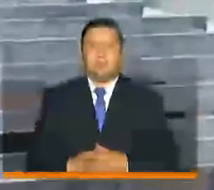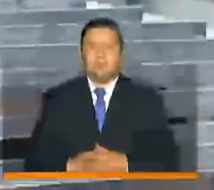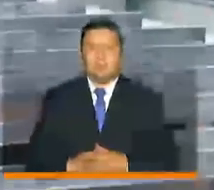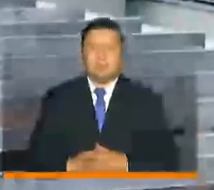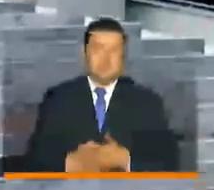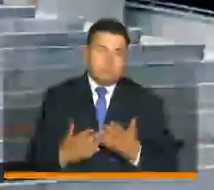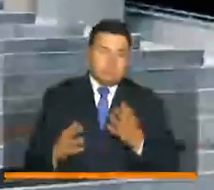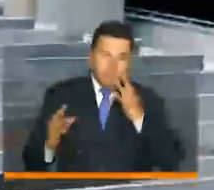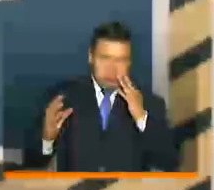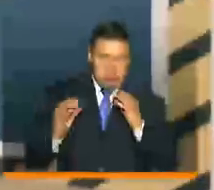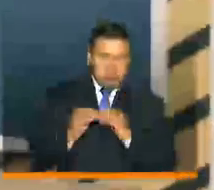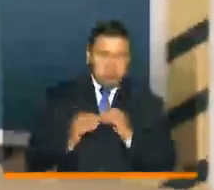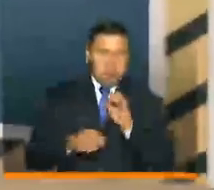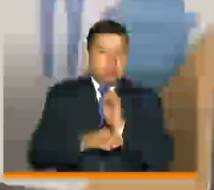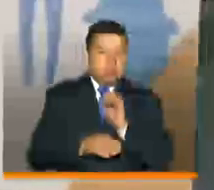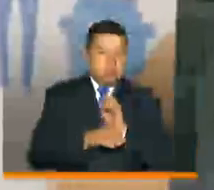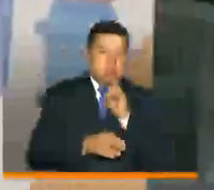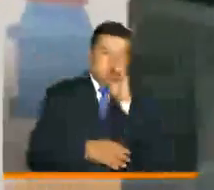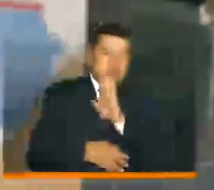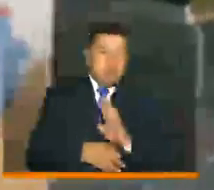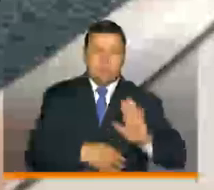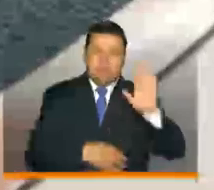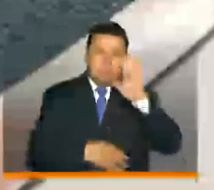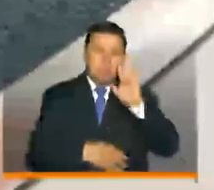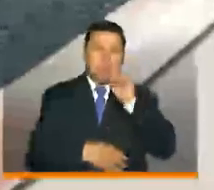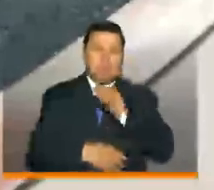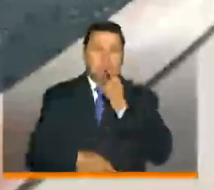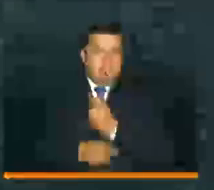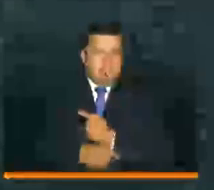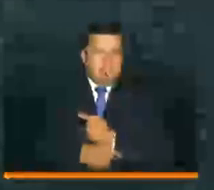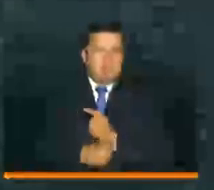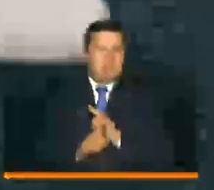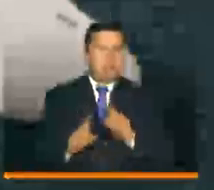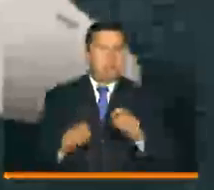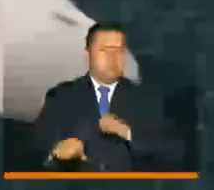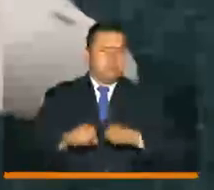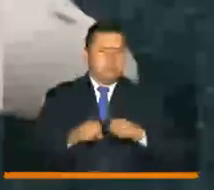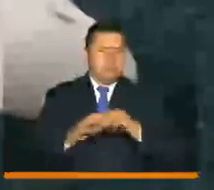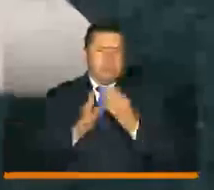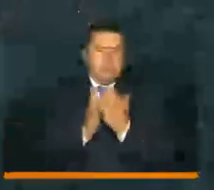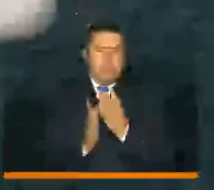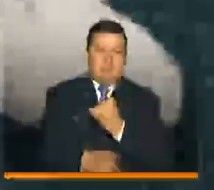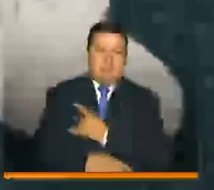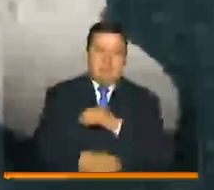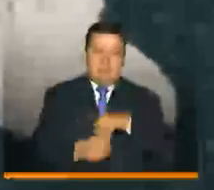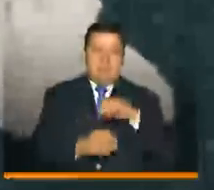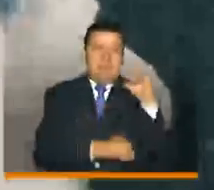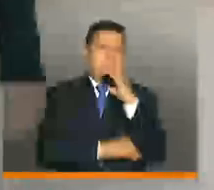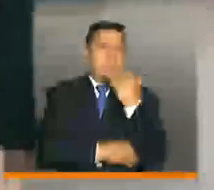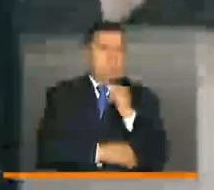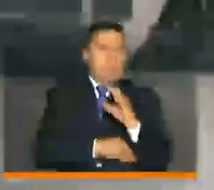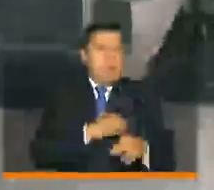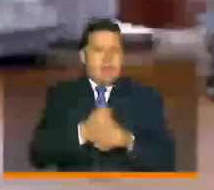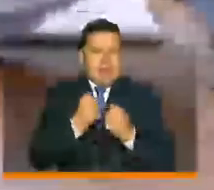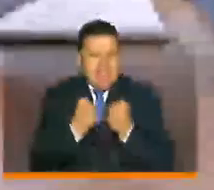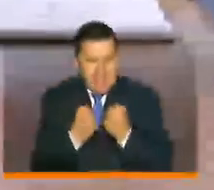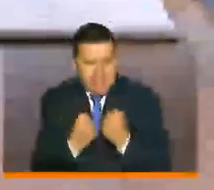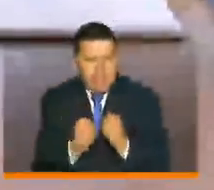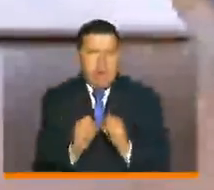De manera articulada con las entidades de orden territorial y nacional, los diversos actores de la educación superior en Colombia han sumado